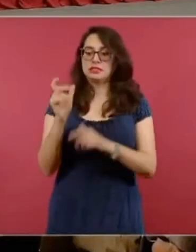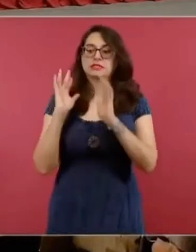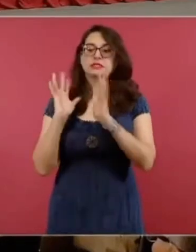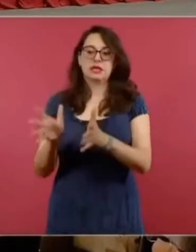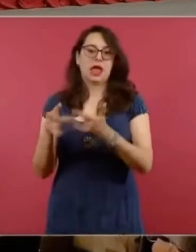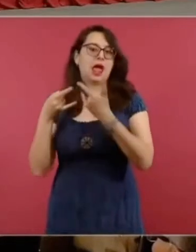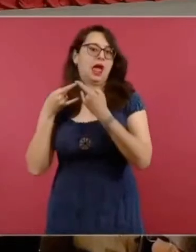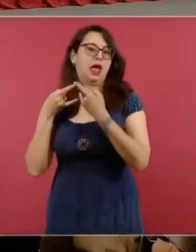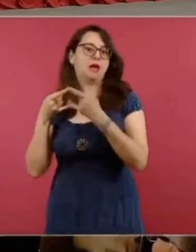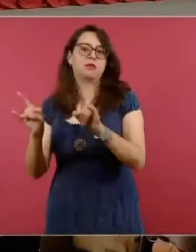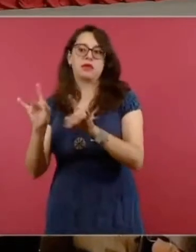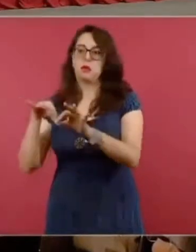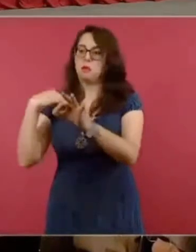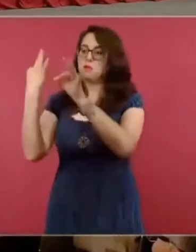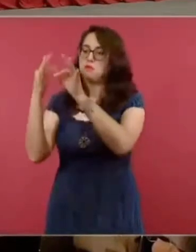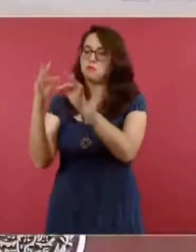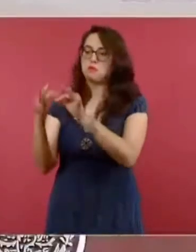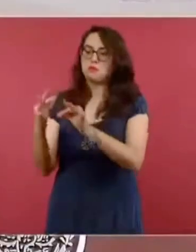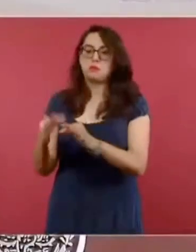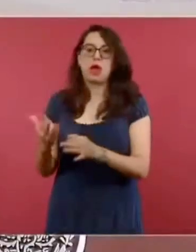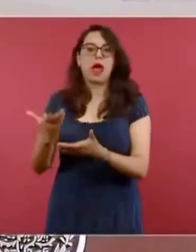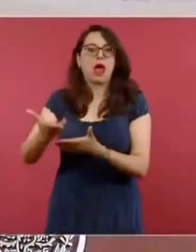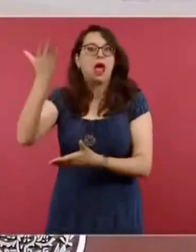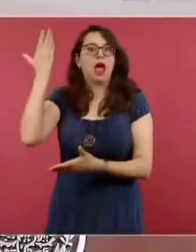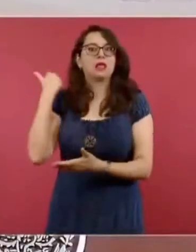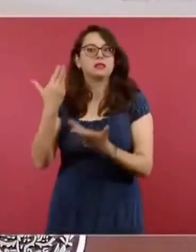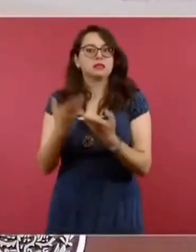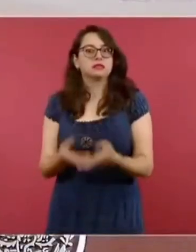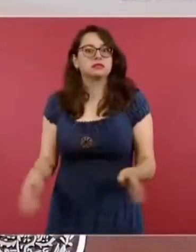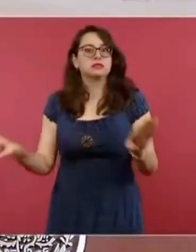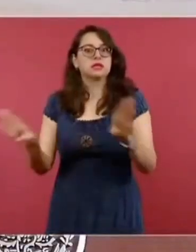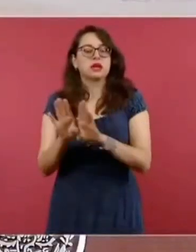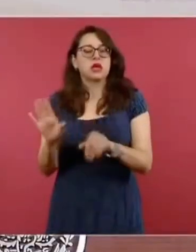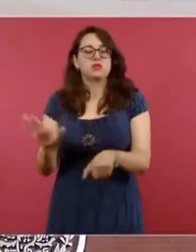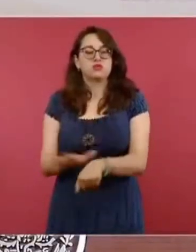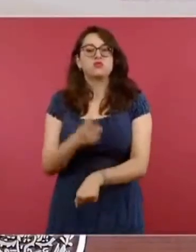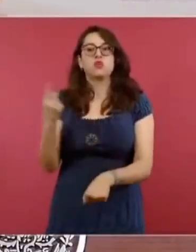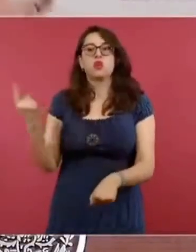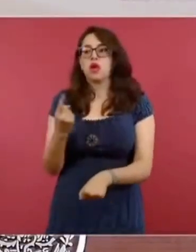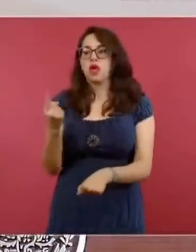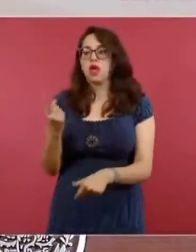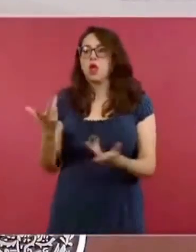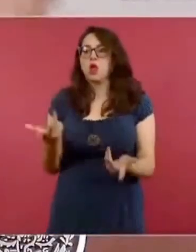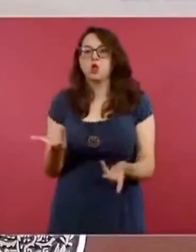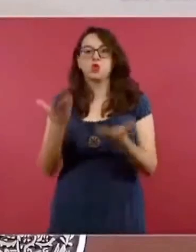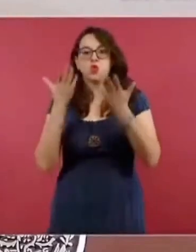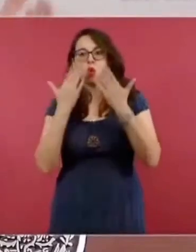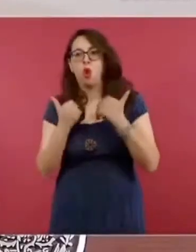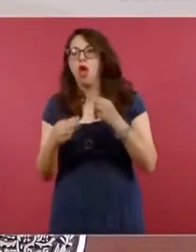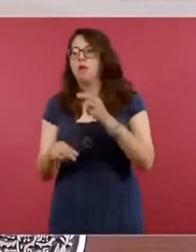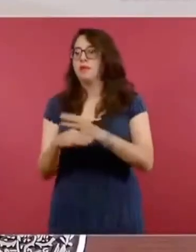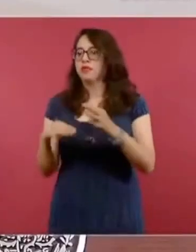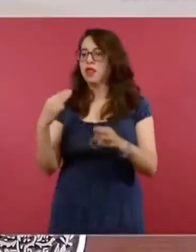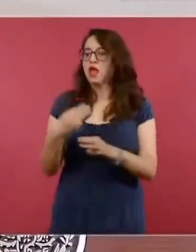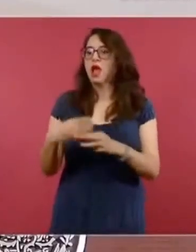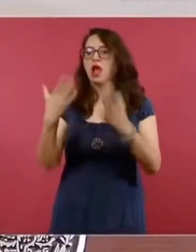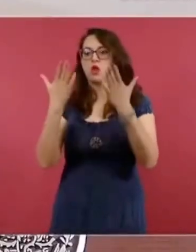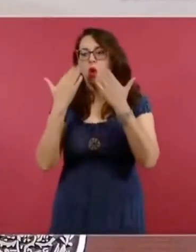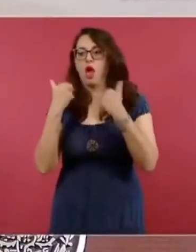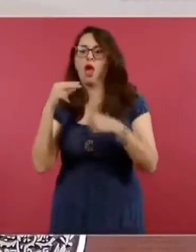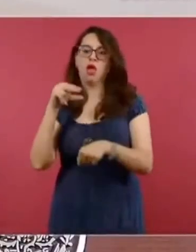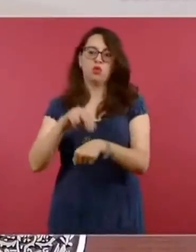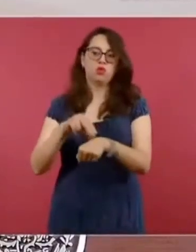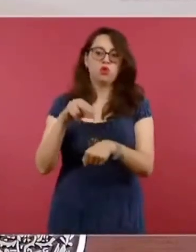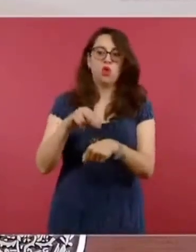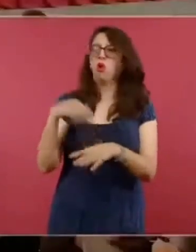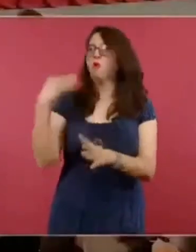en operación por falta de equipo, por falta de personal o por falta de insumos. Hoy ya están generando y teniendo